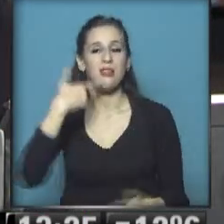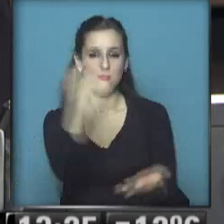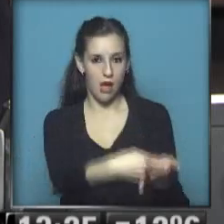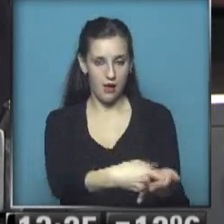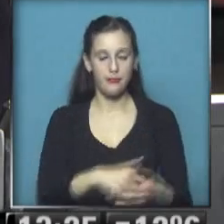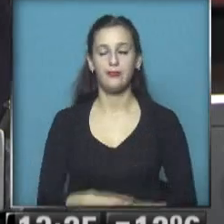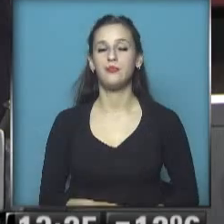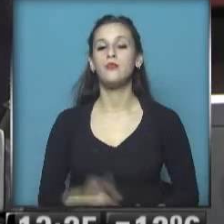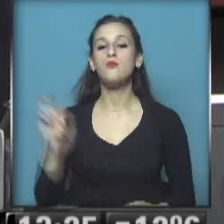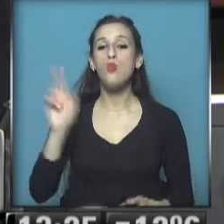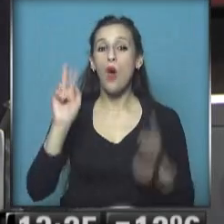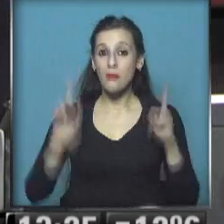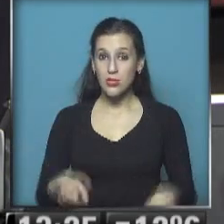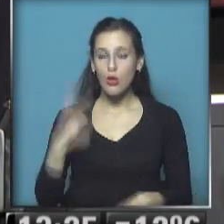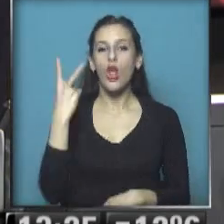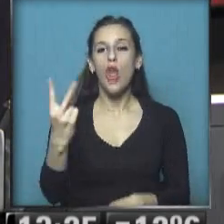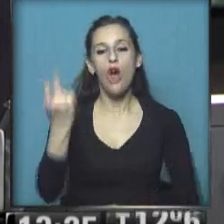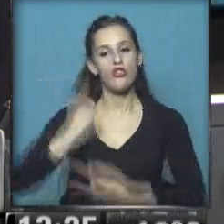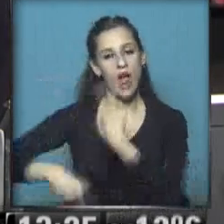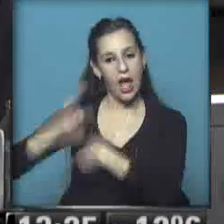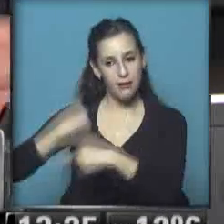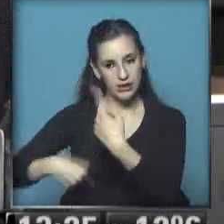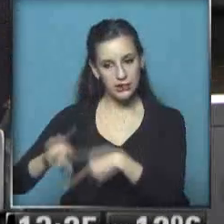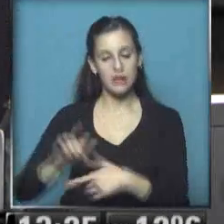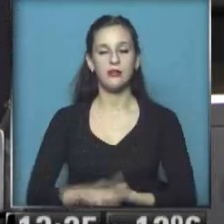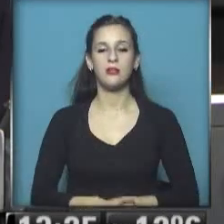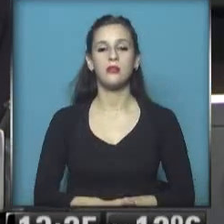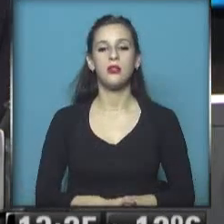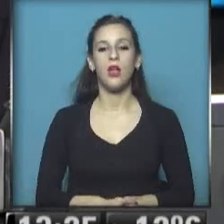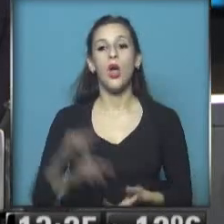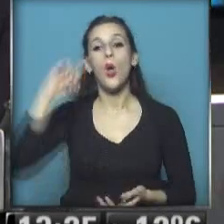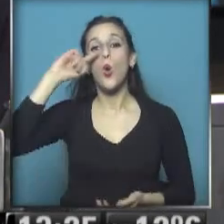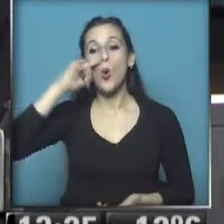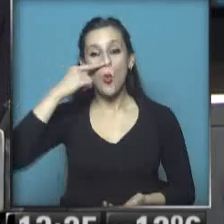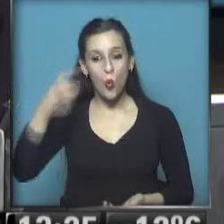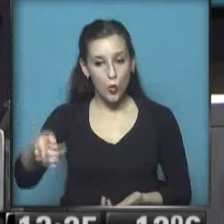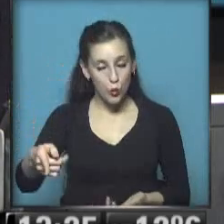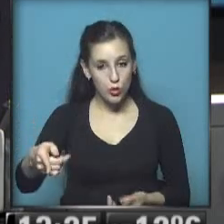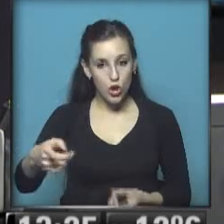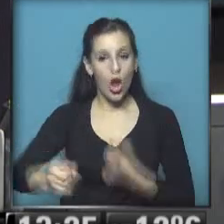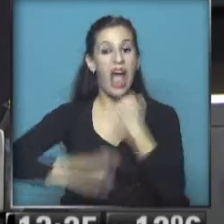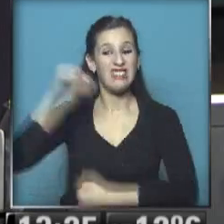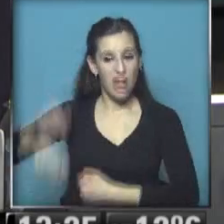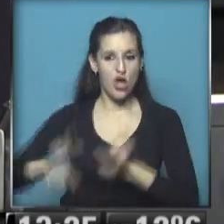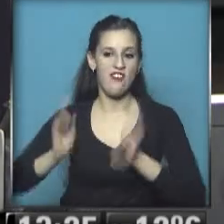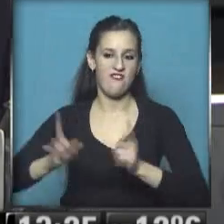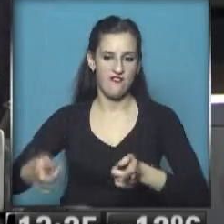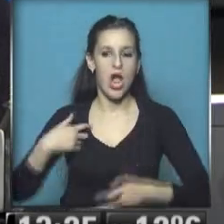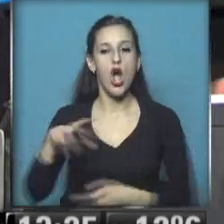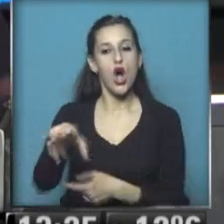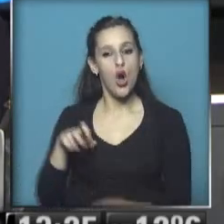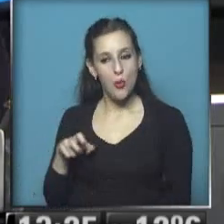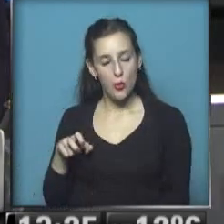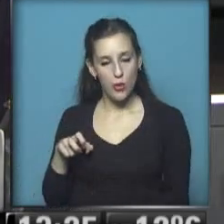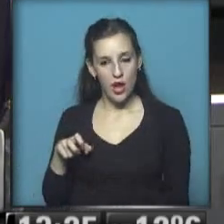maría efectivamente no sé sobre los dos trámites mariah desde junio que está para éstas cobrando en la asignación por